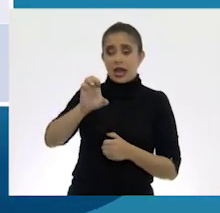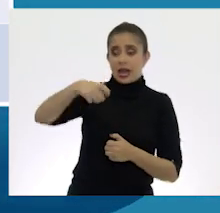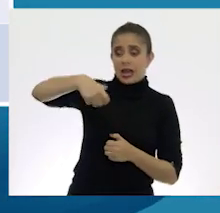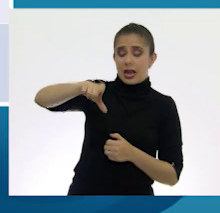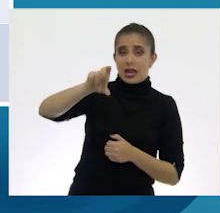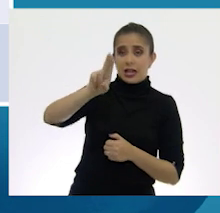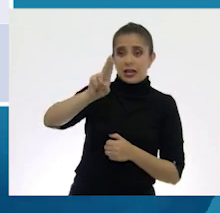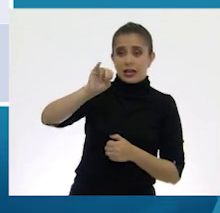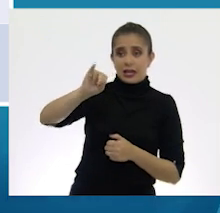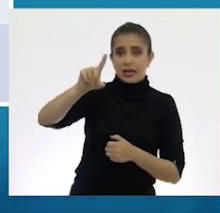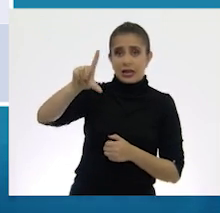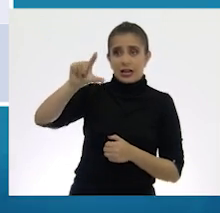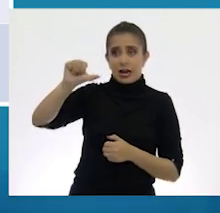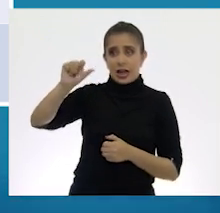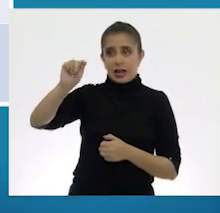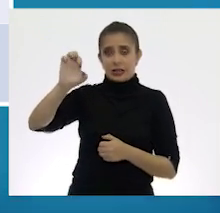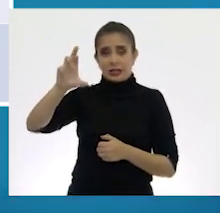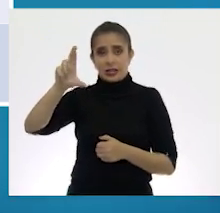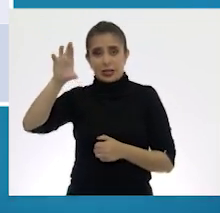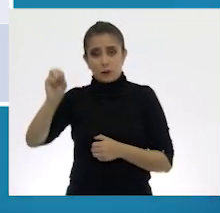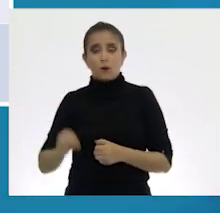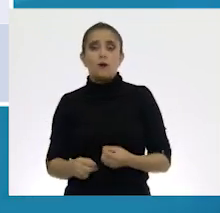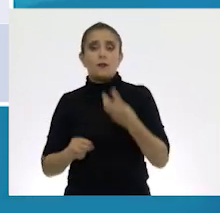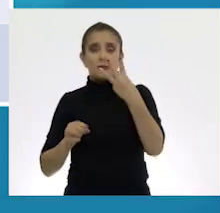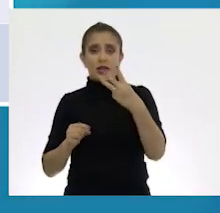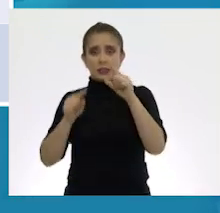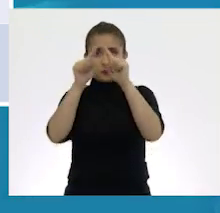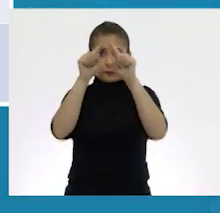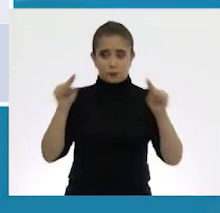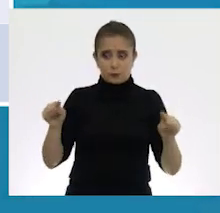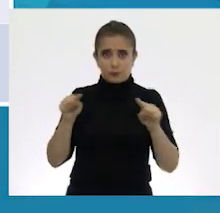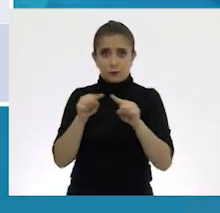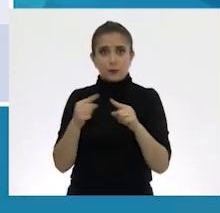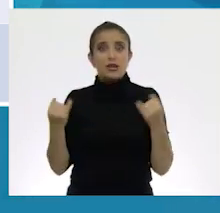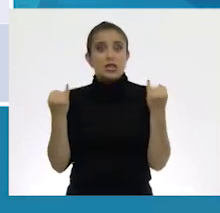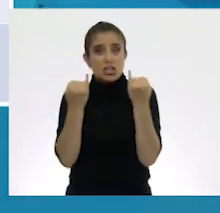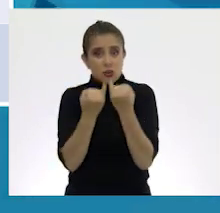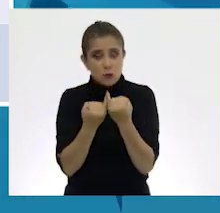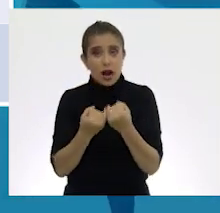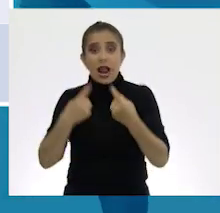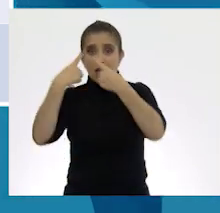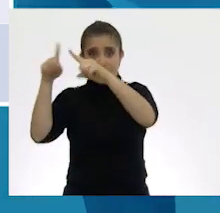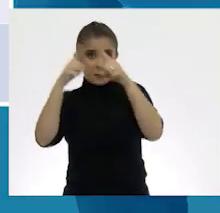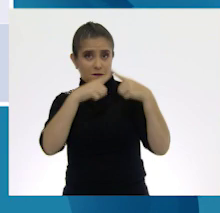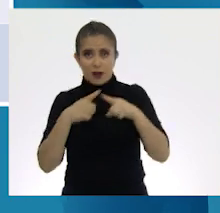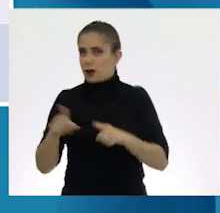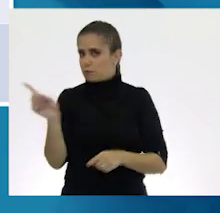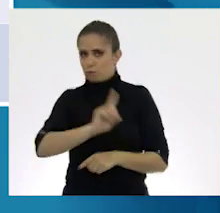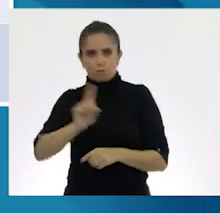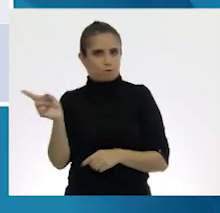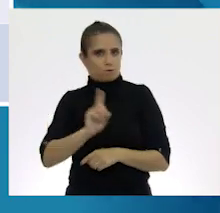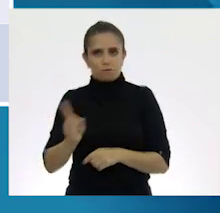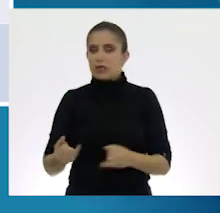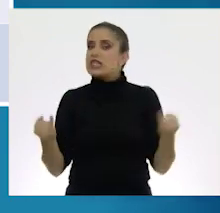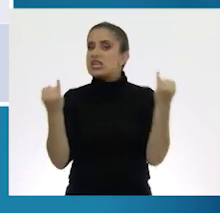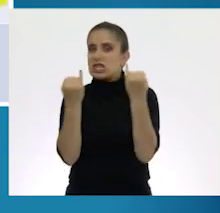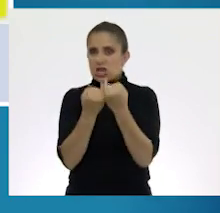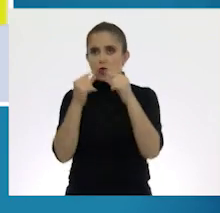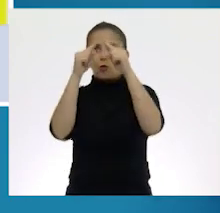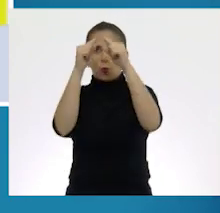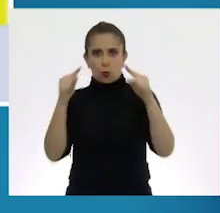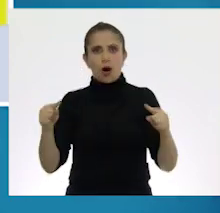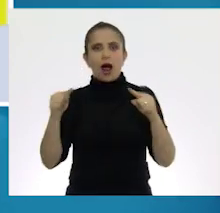equilátero tiene sus tres lados iguales y 0 lados diferentes. El